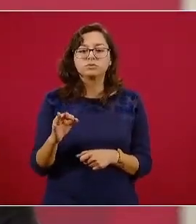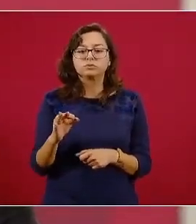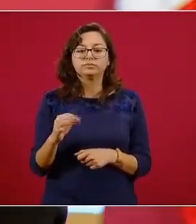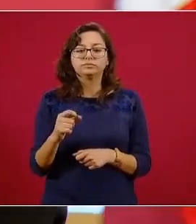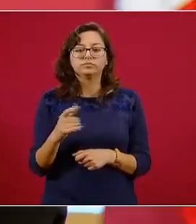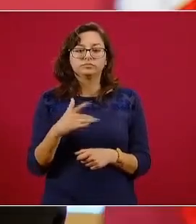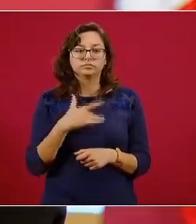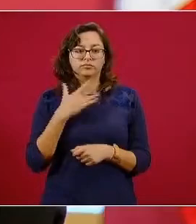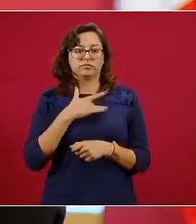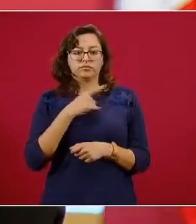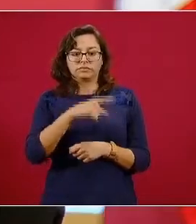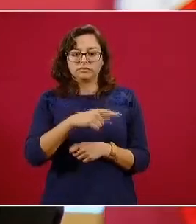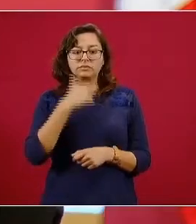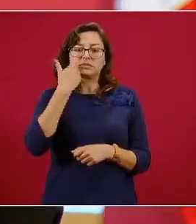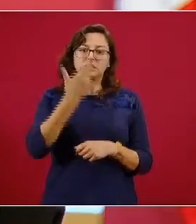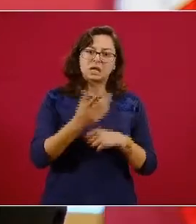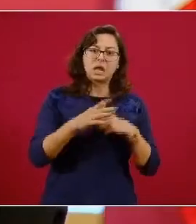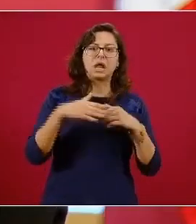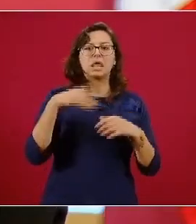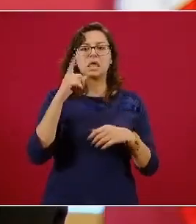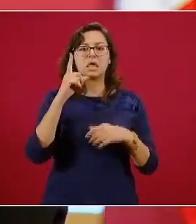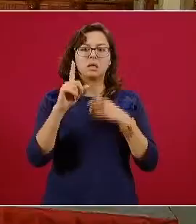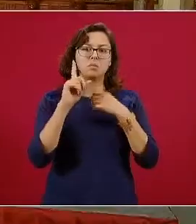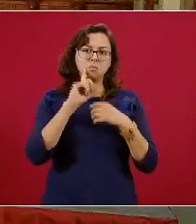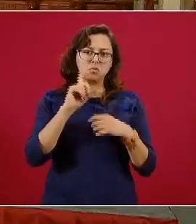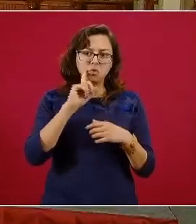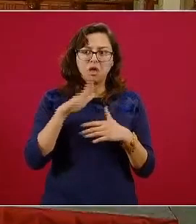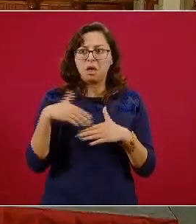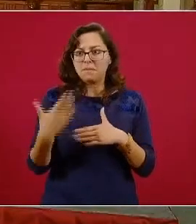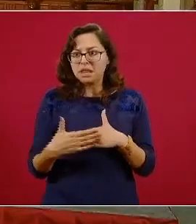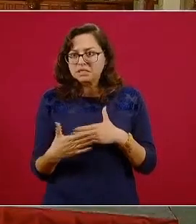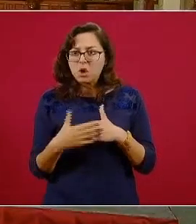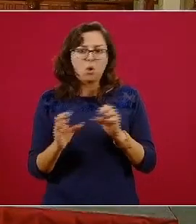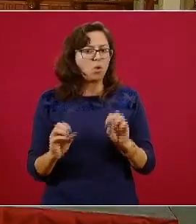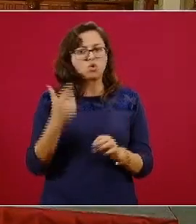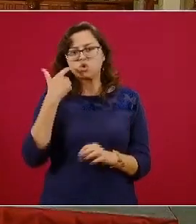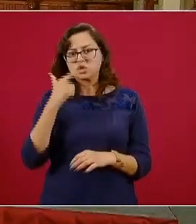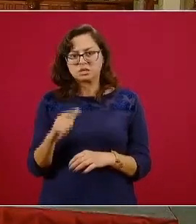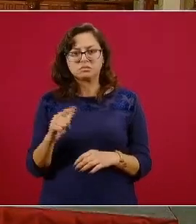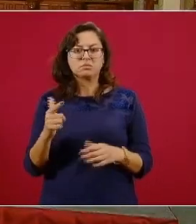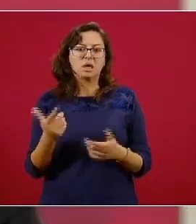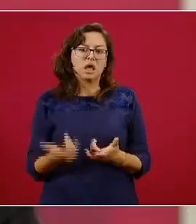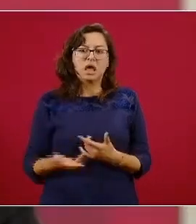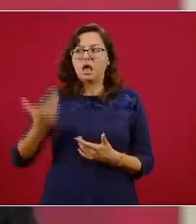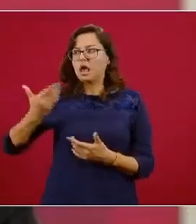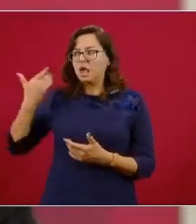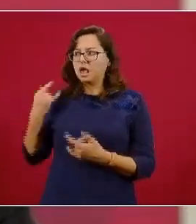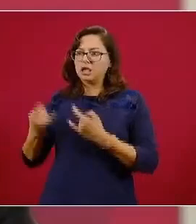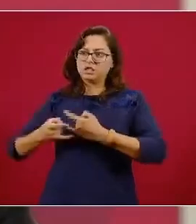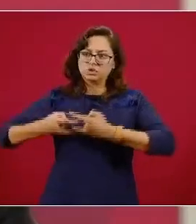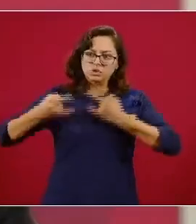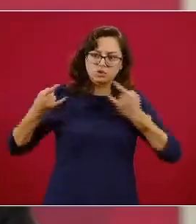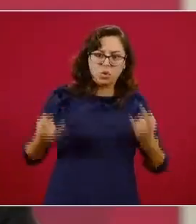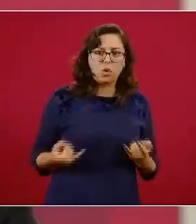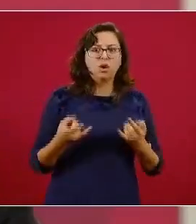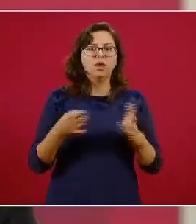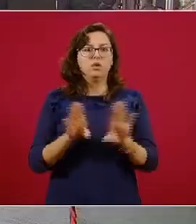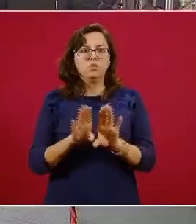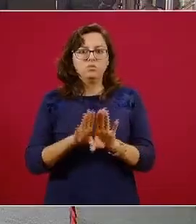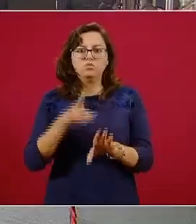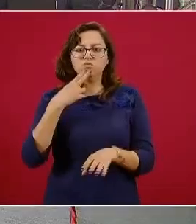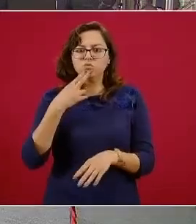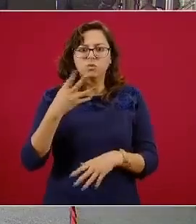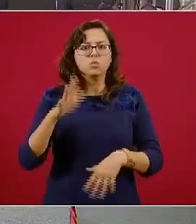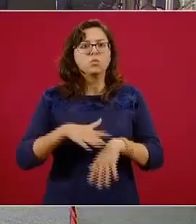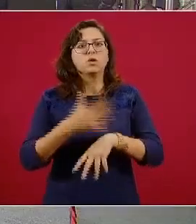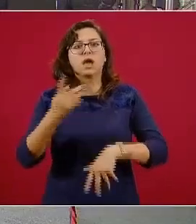sus preferencias reproductivas y los antecedentes también quizá que han tenido con los usos, el uso de algún método, porque a